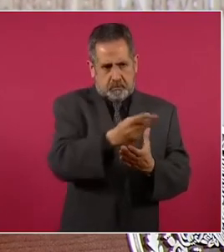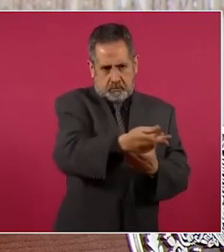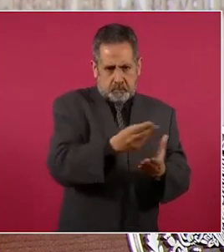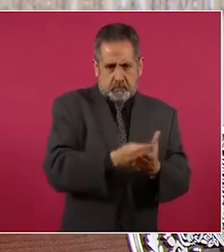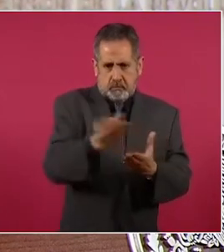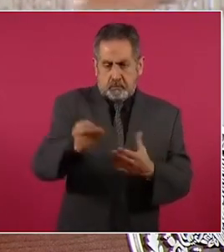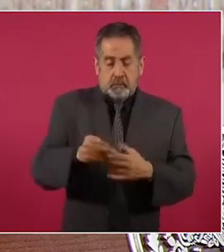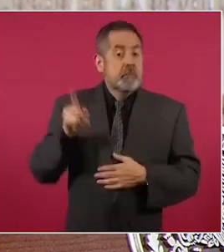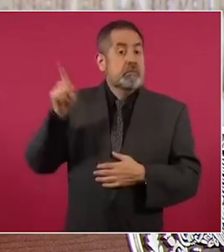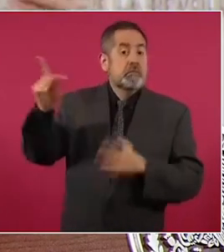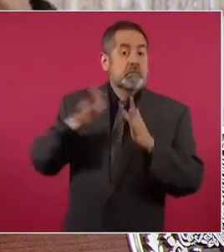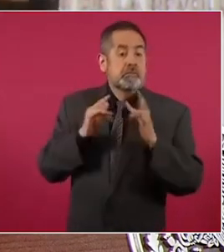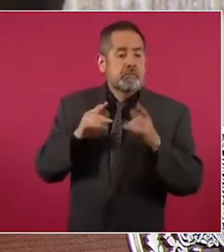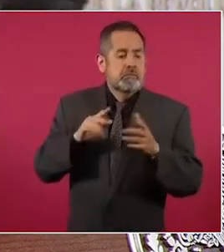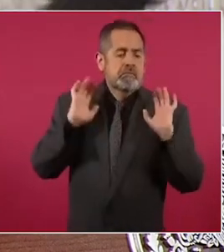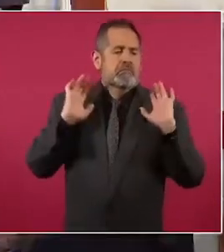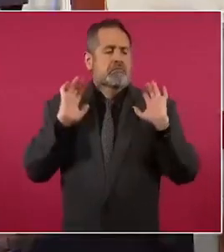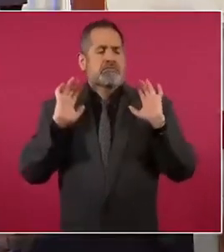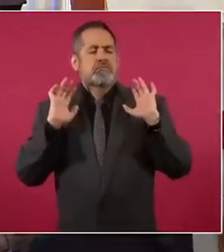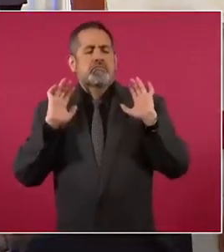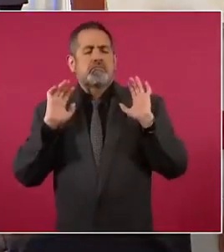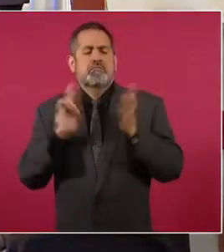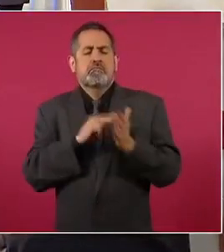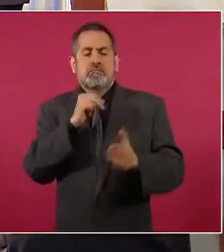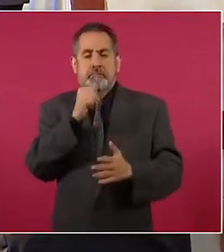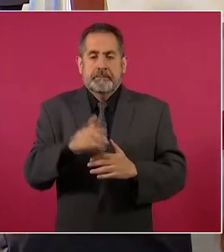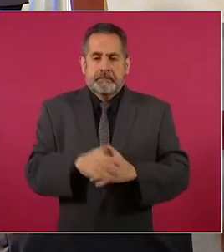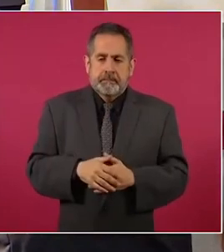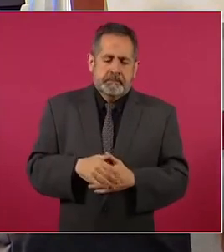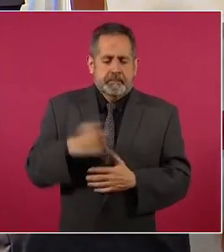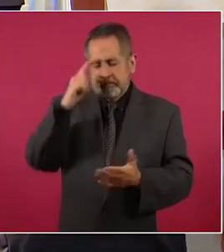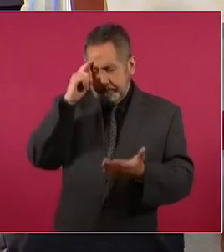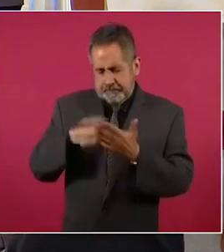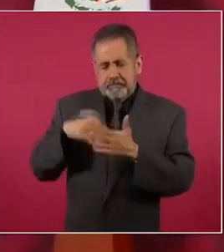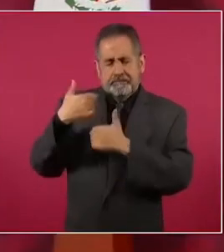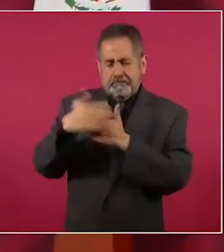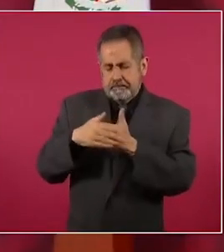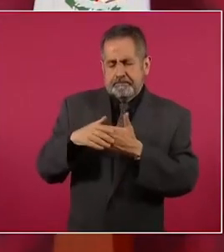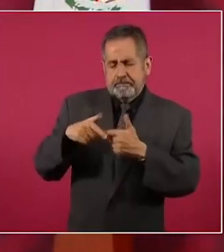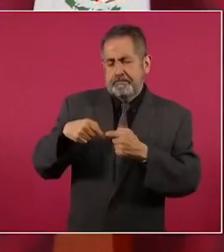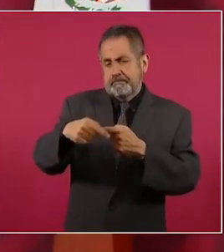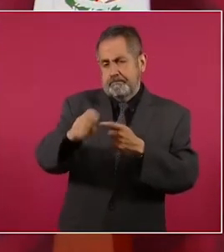Esto no causa. Pero yo estoy seguro que van a cambiar.